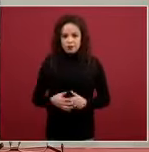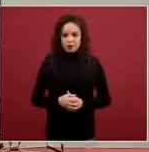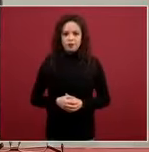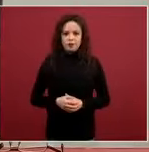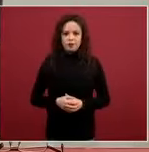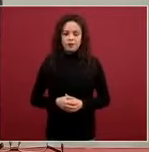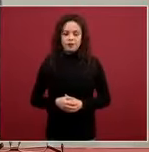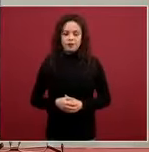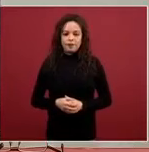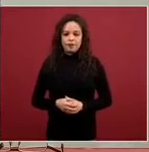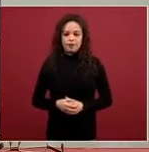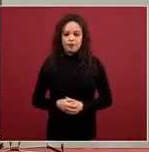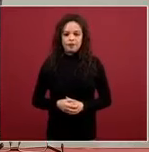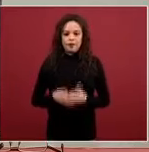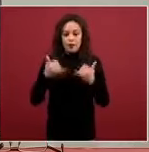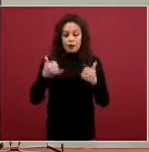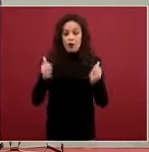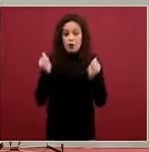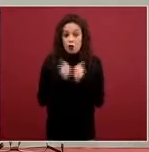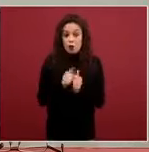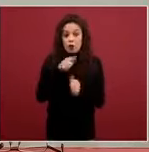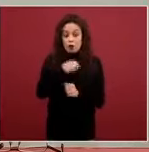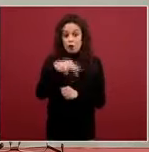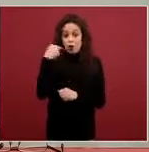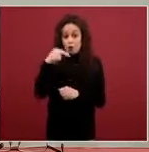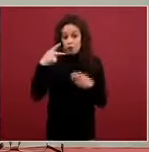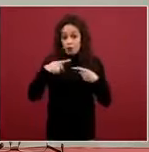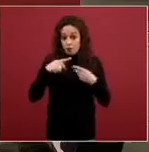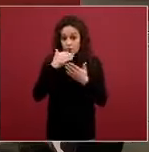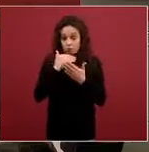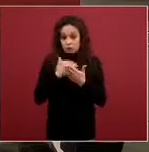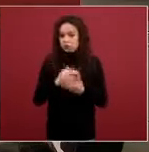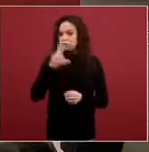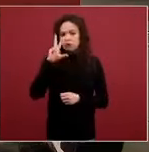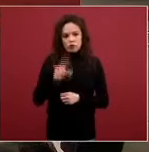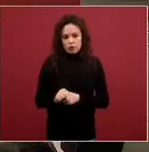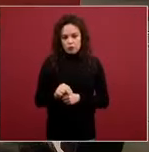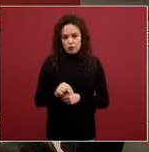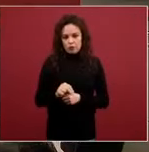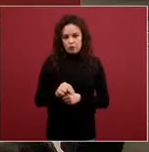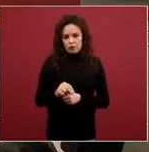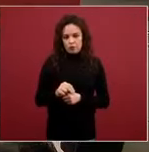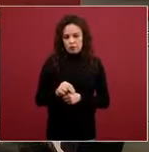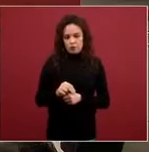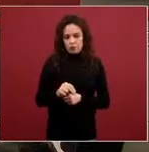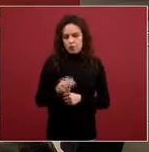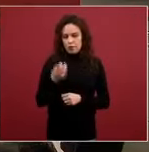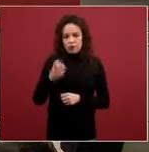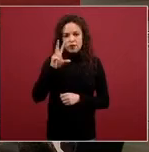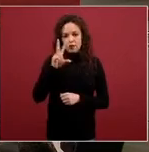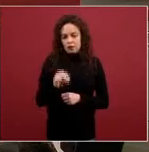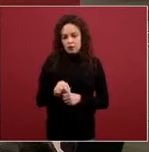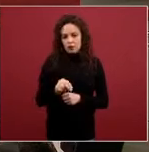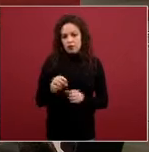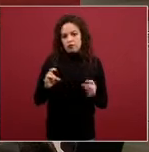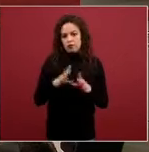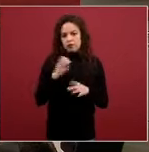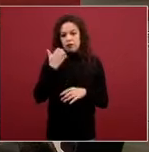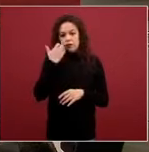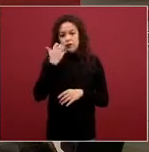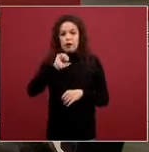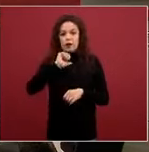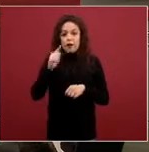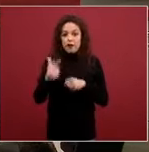personales, de datos abiertos para que puedan ser explotadas y analizadas por cualquiera que tenga el interés y la capacidad